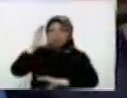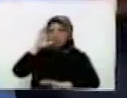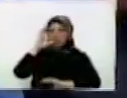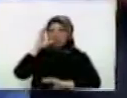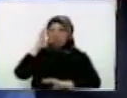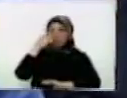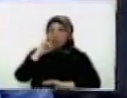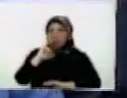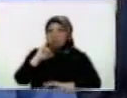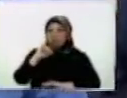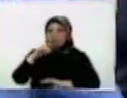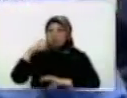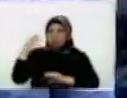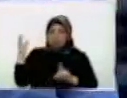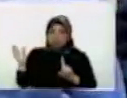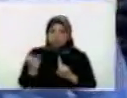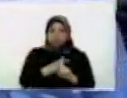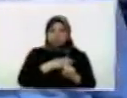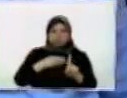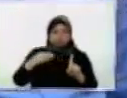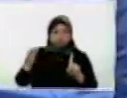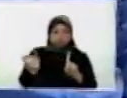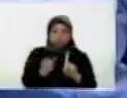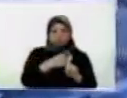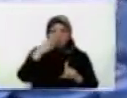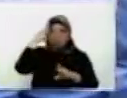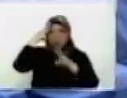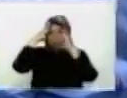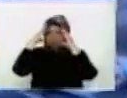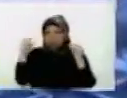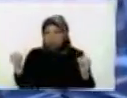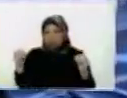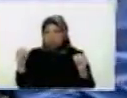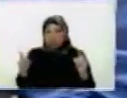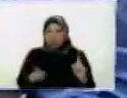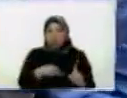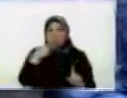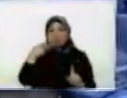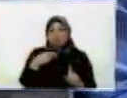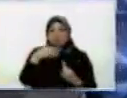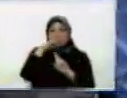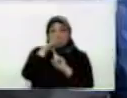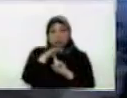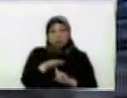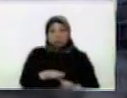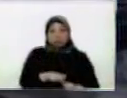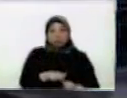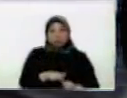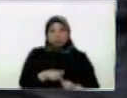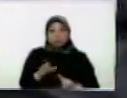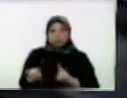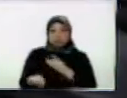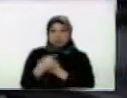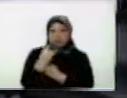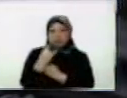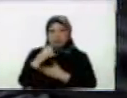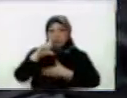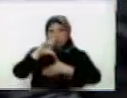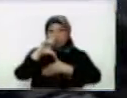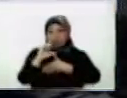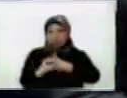asesinos, con los cuales lograron imponer todas esas políticas de chantaje y amenaza en América del